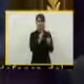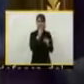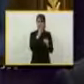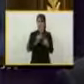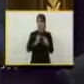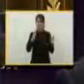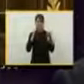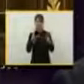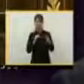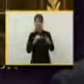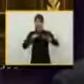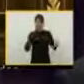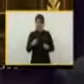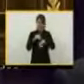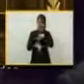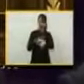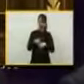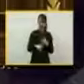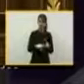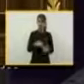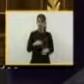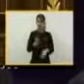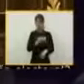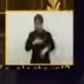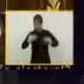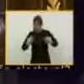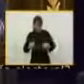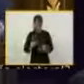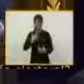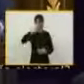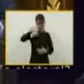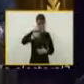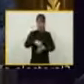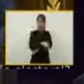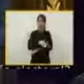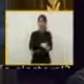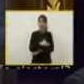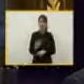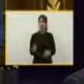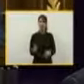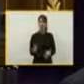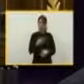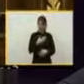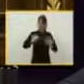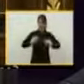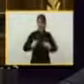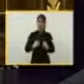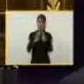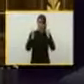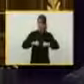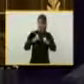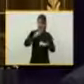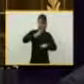derechas, cuál es la medida más de izquierdas o la más de derechas. La supresión de las diputaciones provinciales, en mi opinión, pues es una medida de izquierdas en la medida